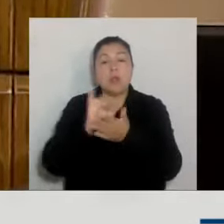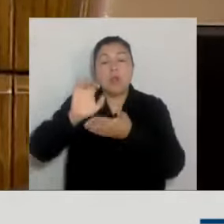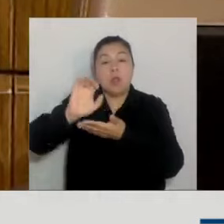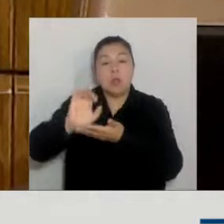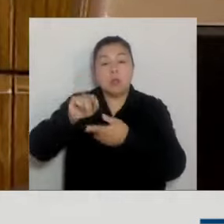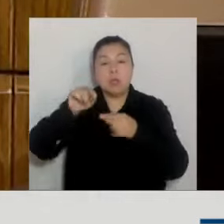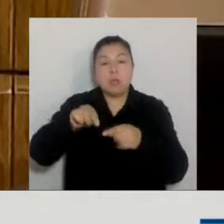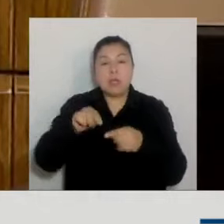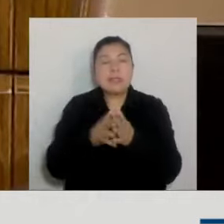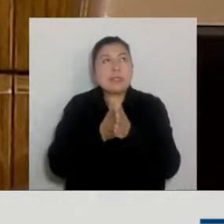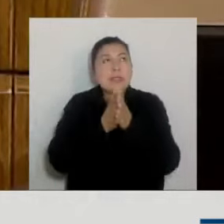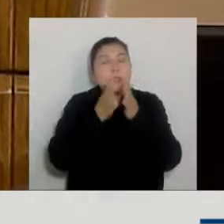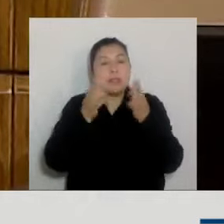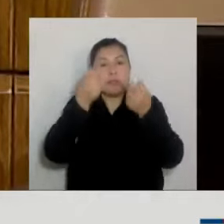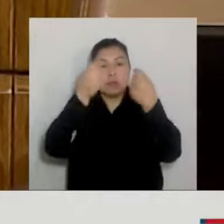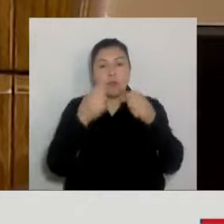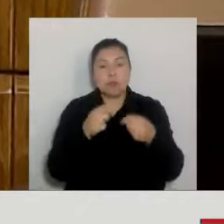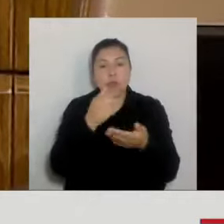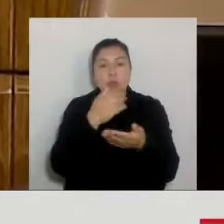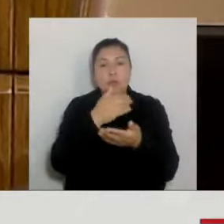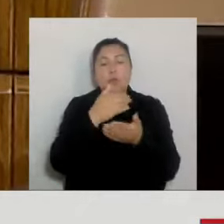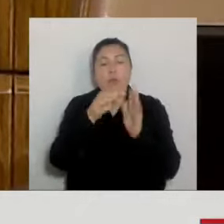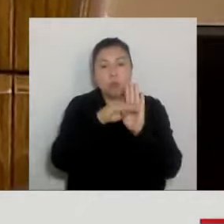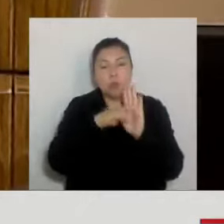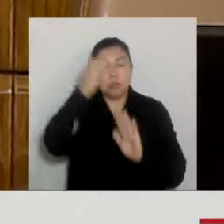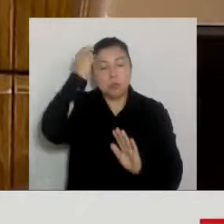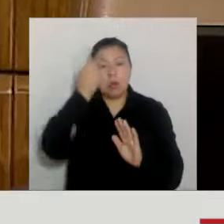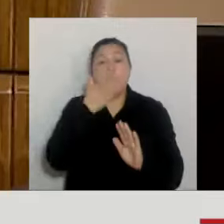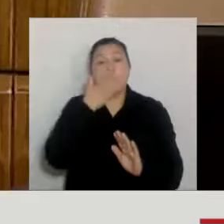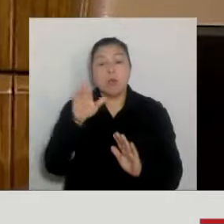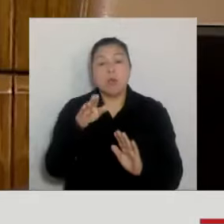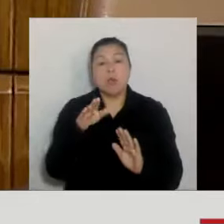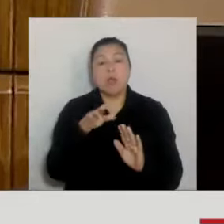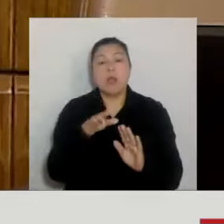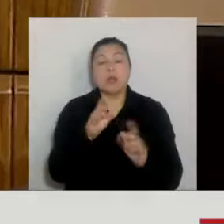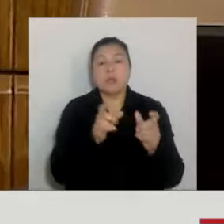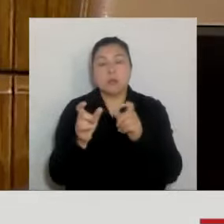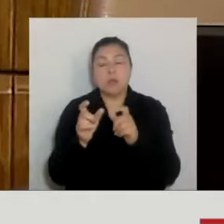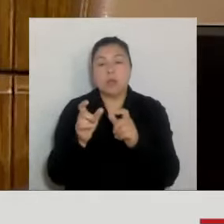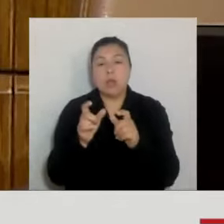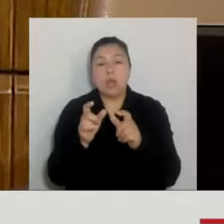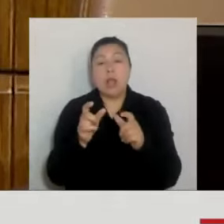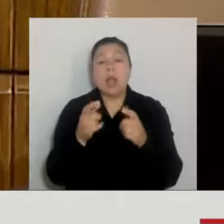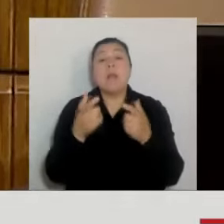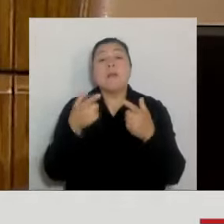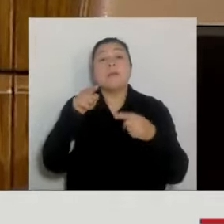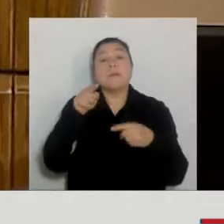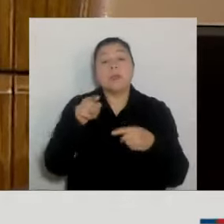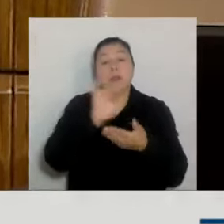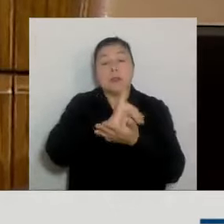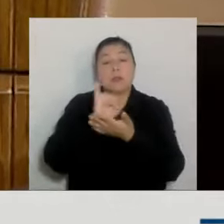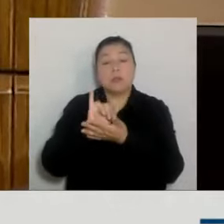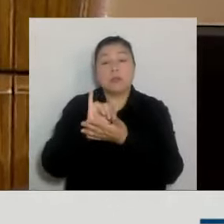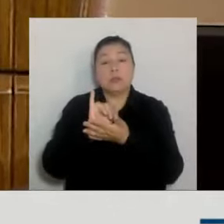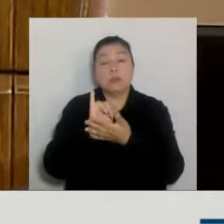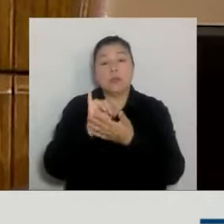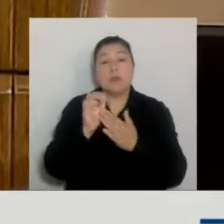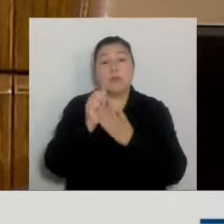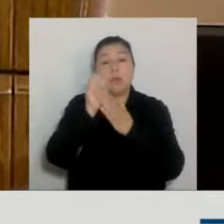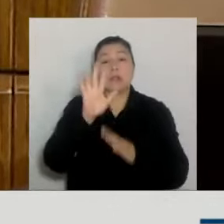tanto evaluación de programas como propuestas de mejora regulatoria la agencia será dirigida e integrada por cinco